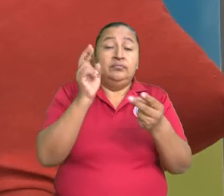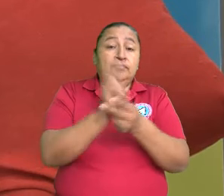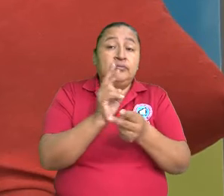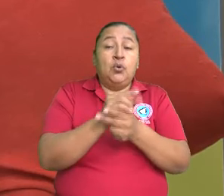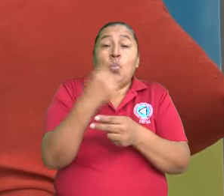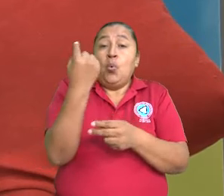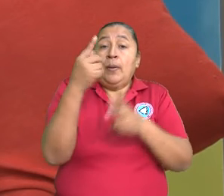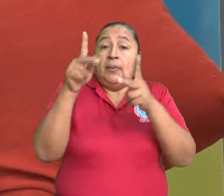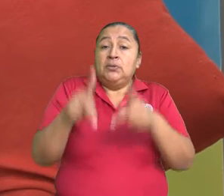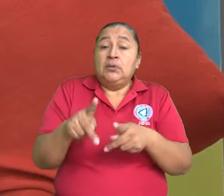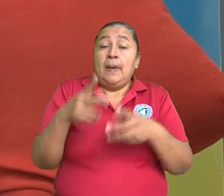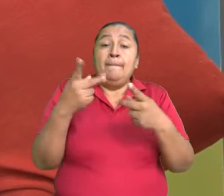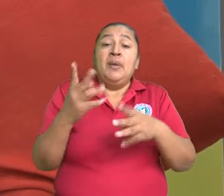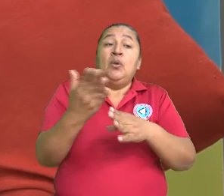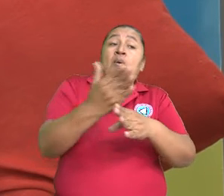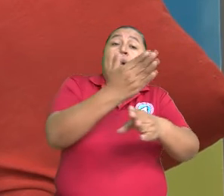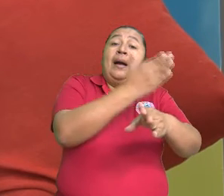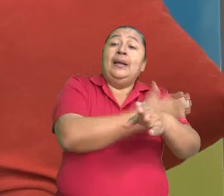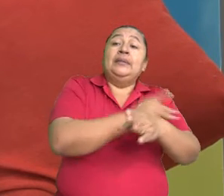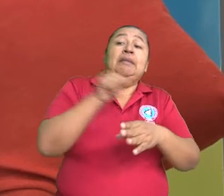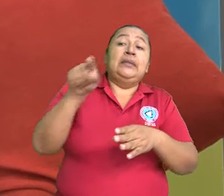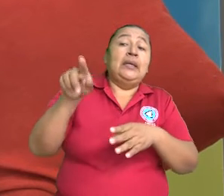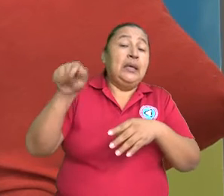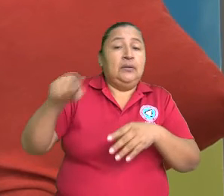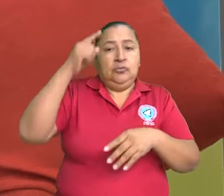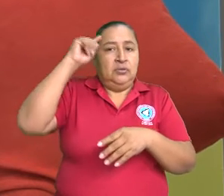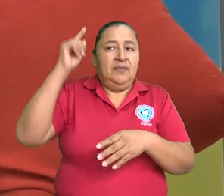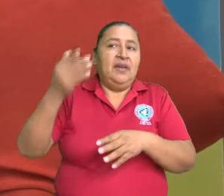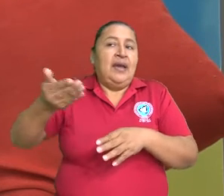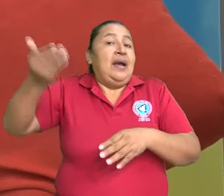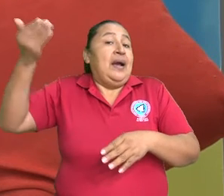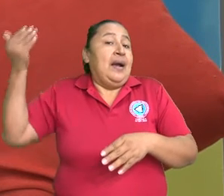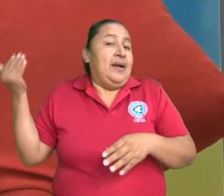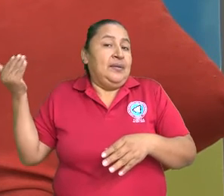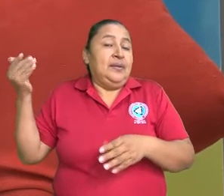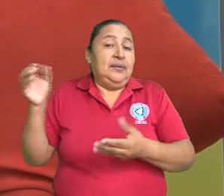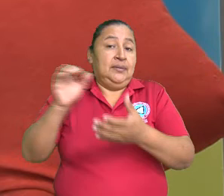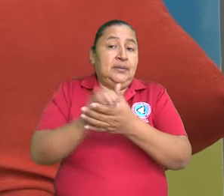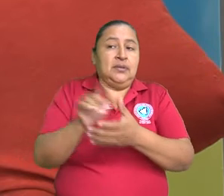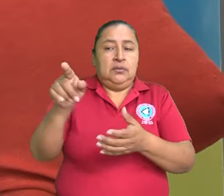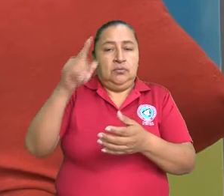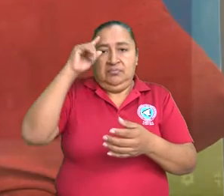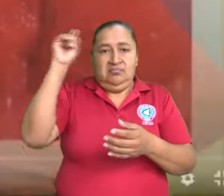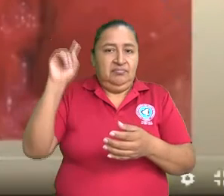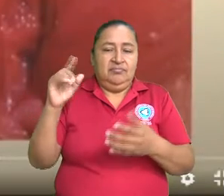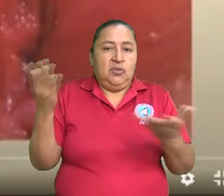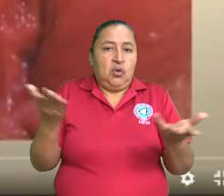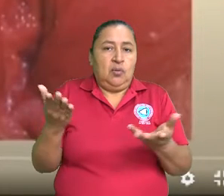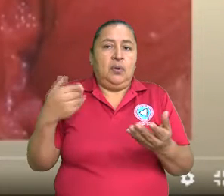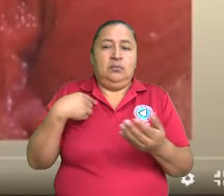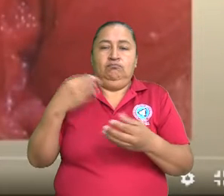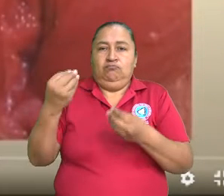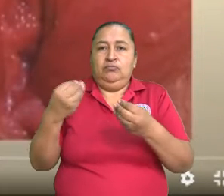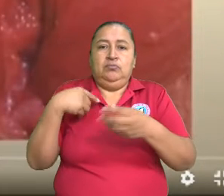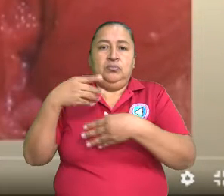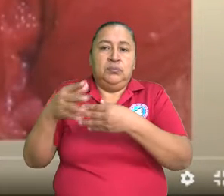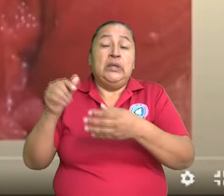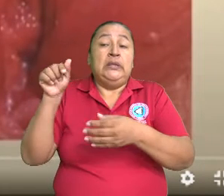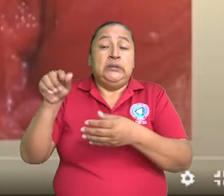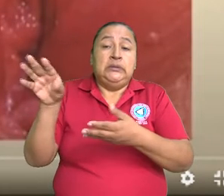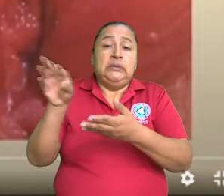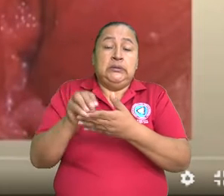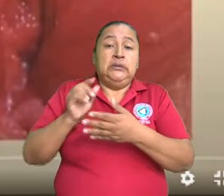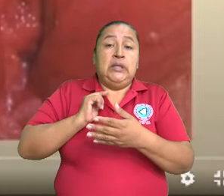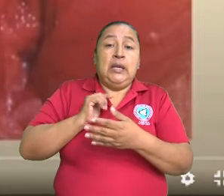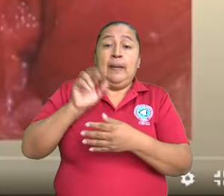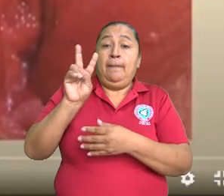sola pareja, pero los antecedentes de tu pareja antes de casarse fueron muy promiscuas, entonces usted puede vivir